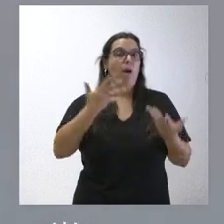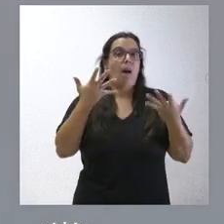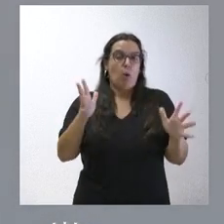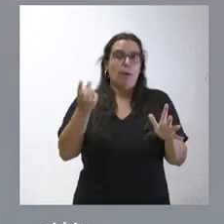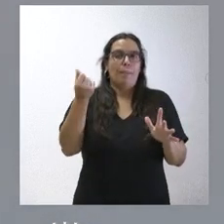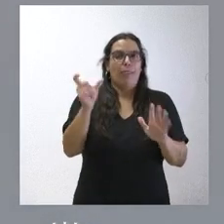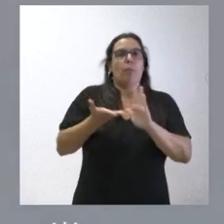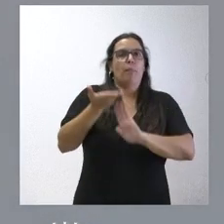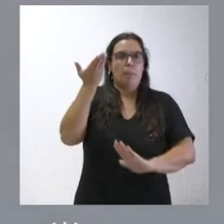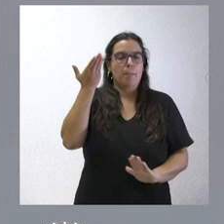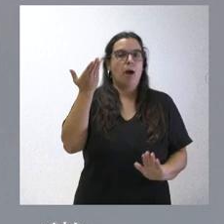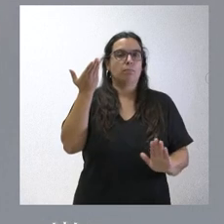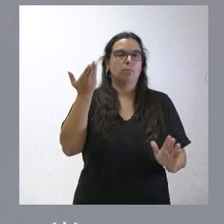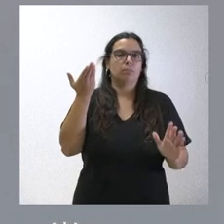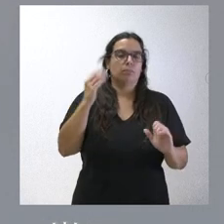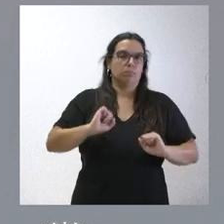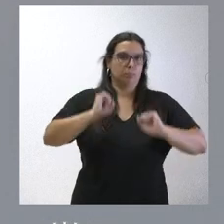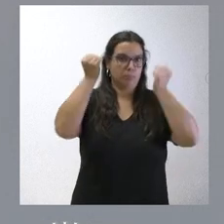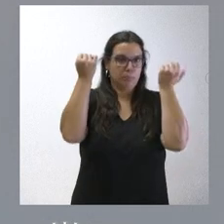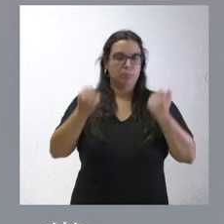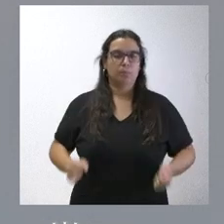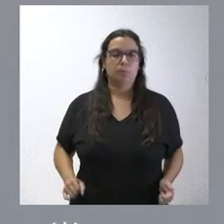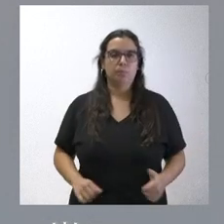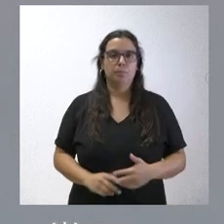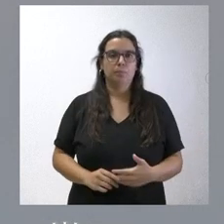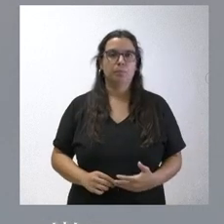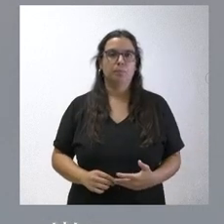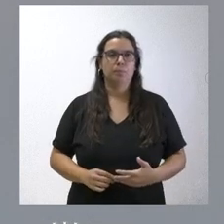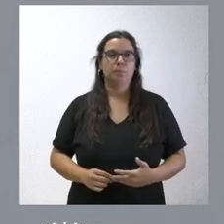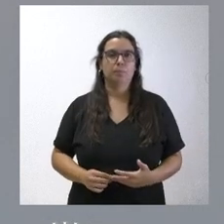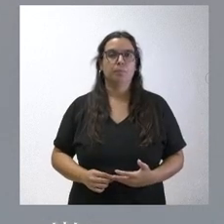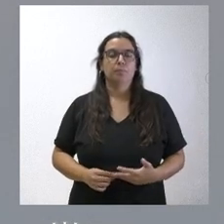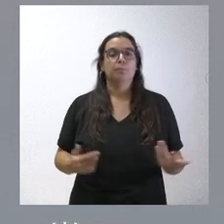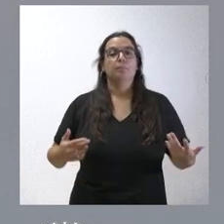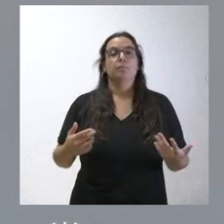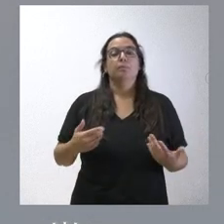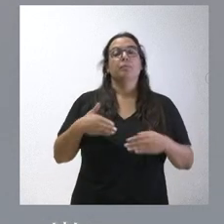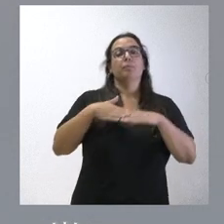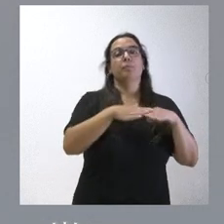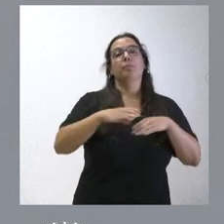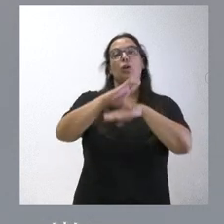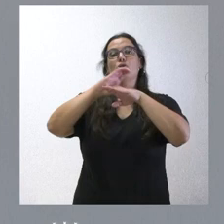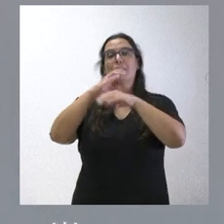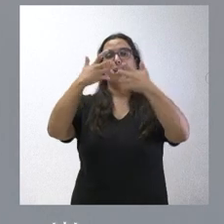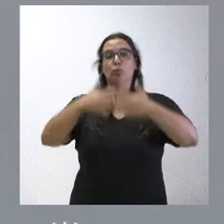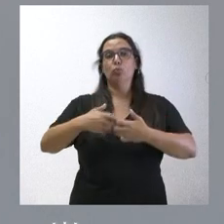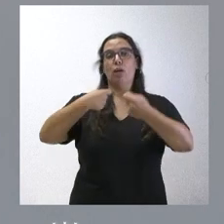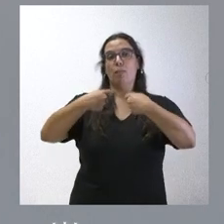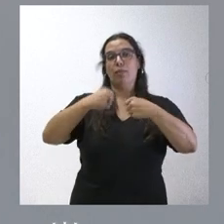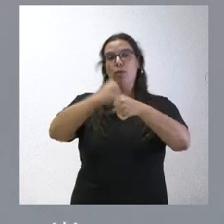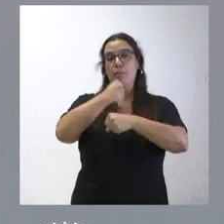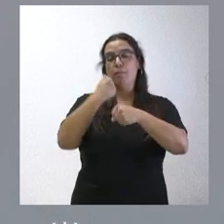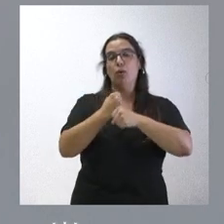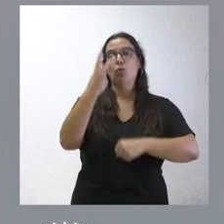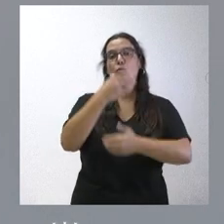de la subida de los precios en materia energética entrando ya en las competencias de la consejería de Industria comercio y empleo